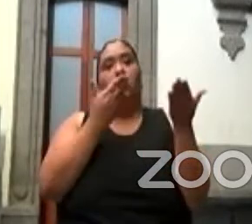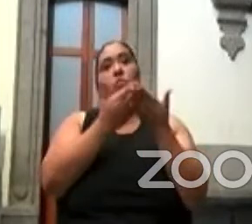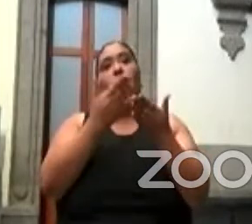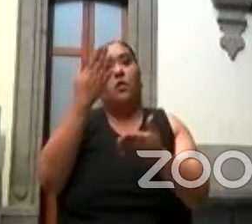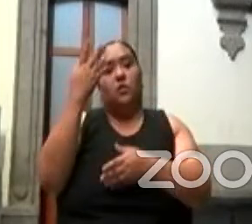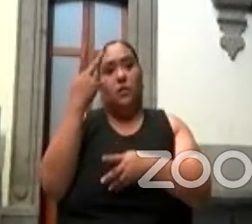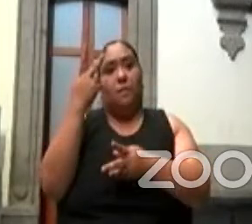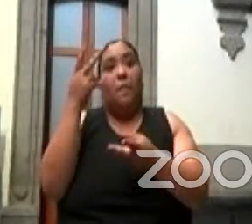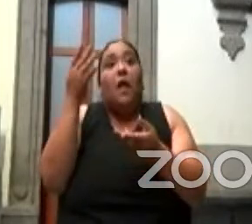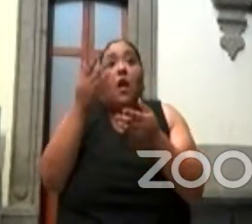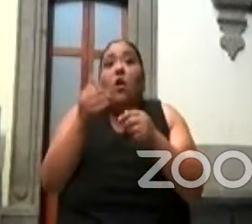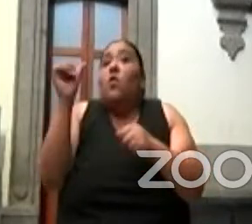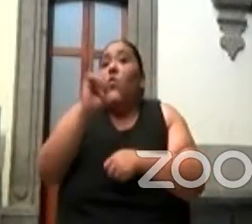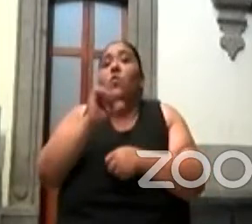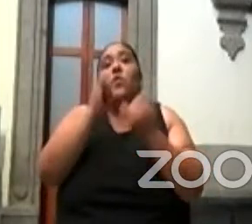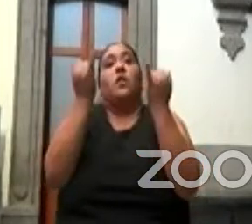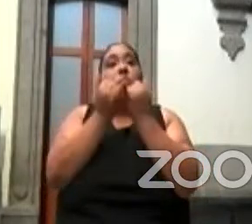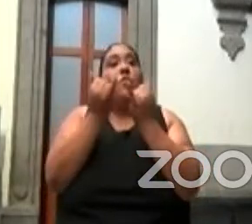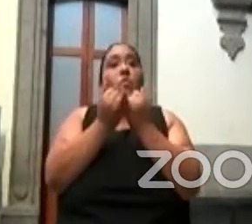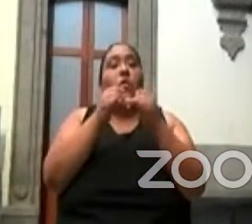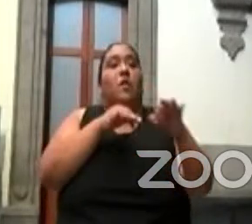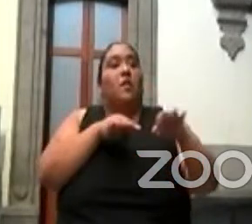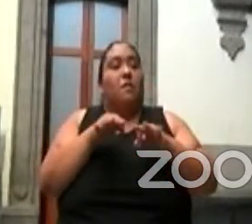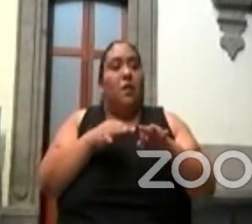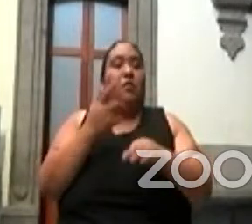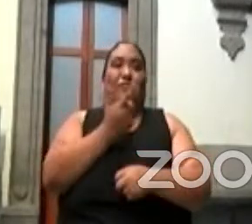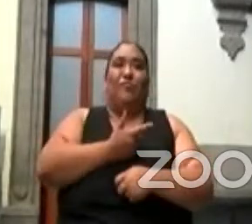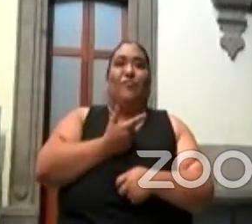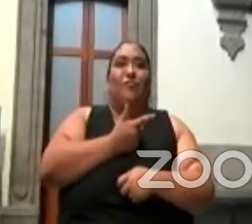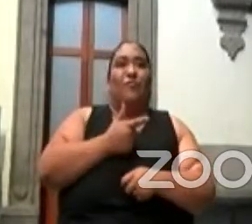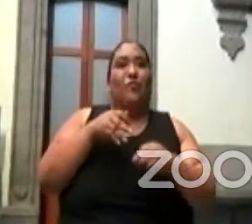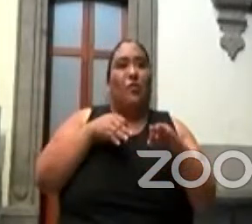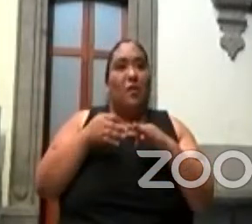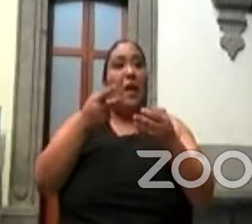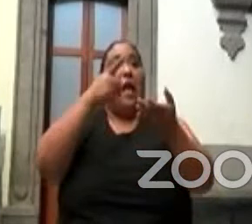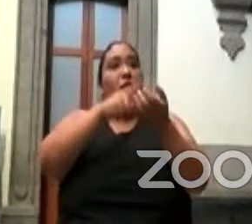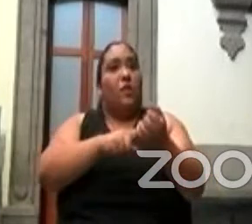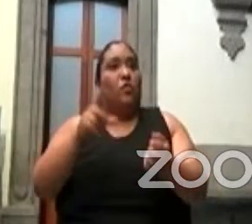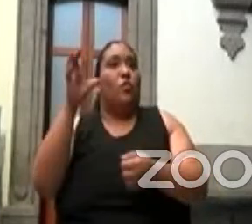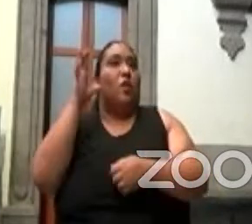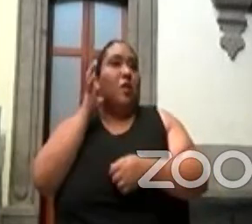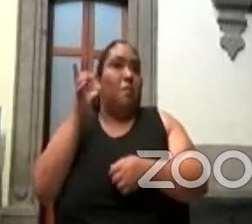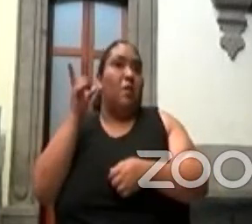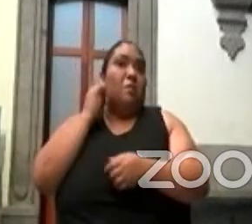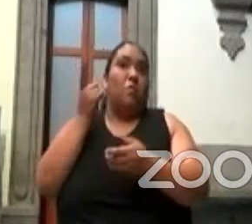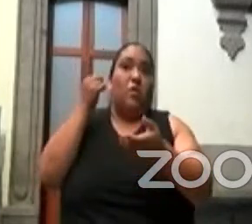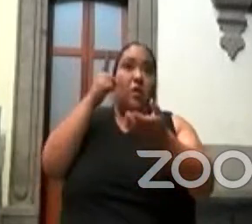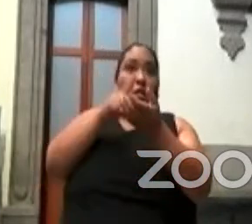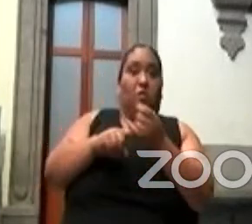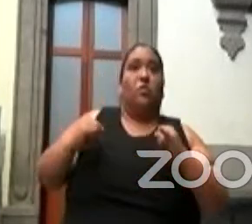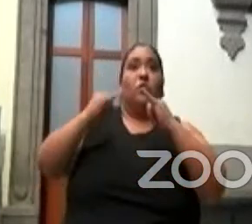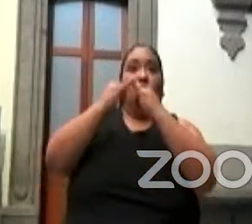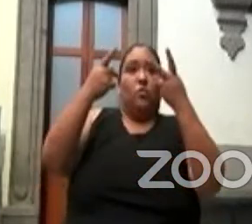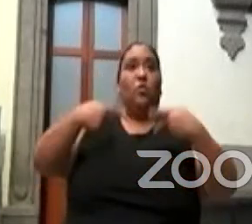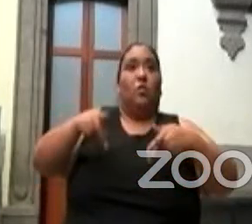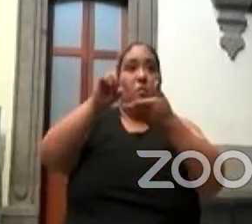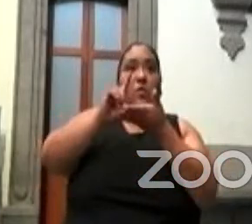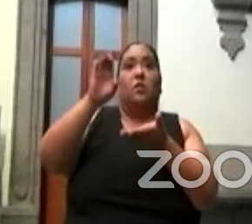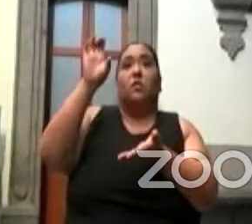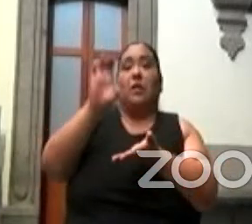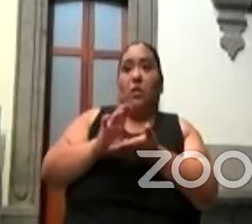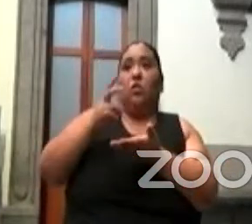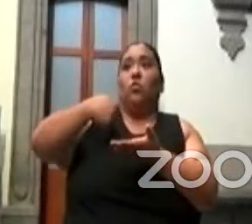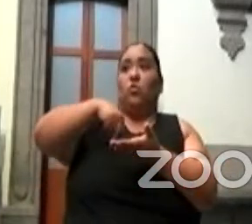día, tenemos el grato honor de que el Congreso del Estado le solicitó al Instituto de la Discapacidad que seamos